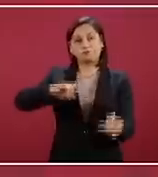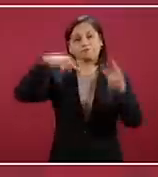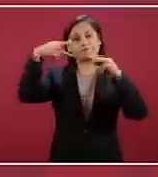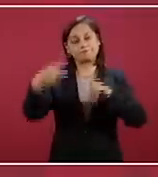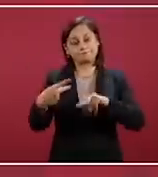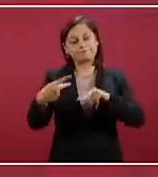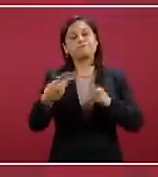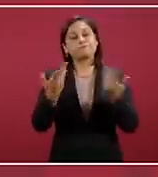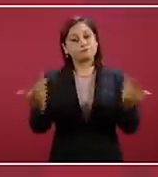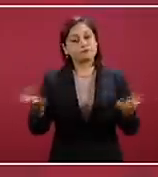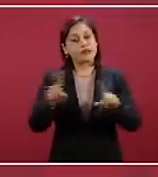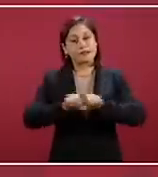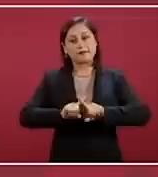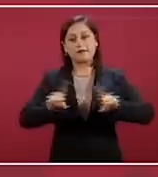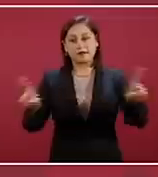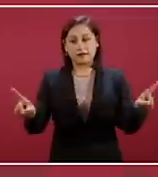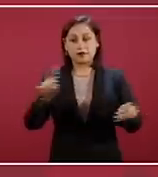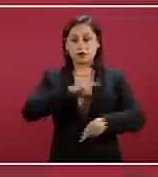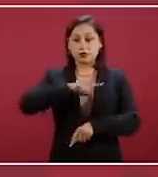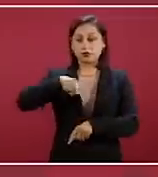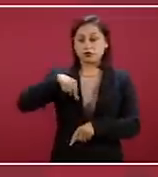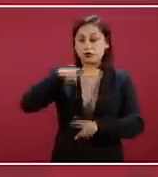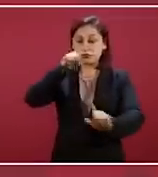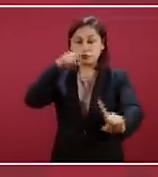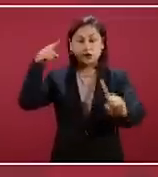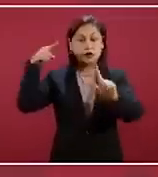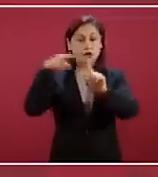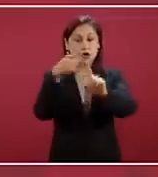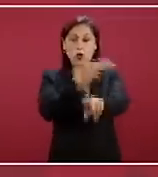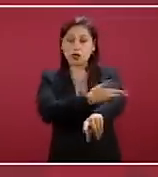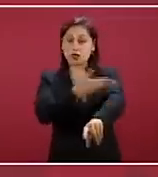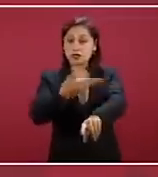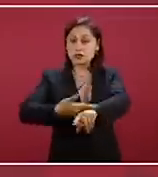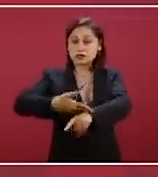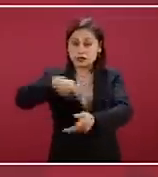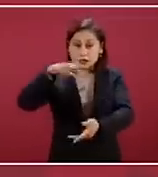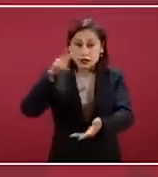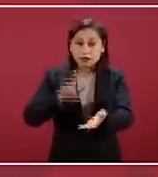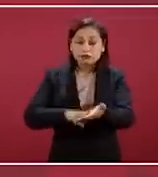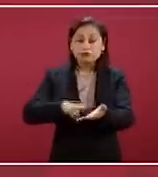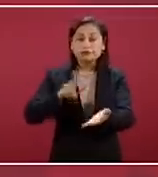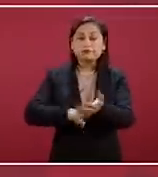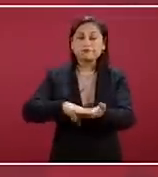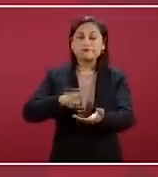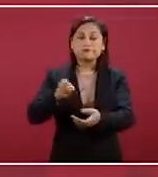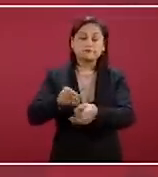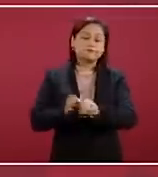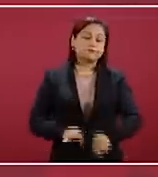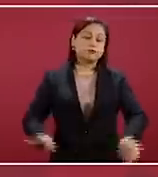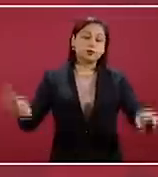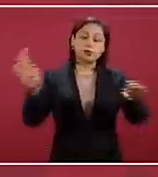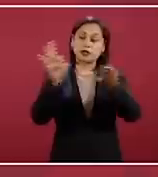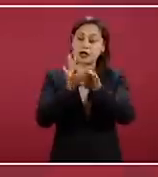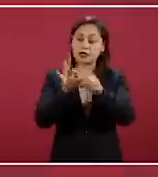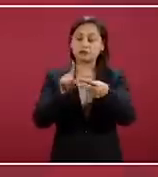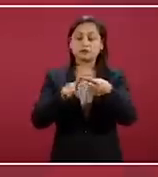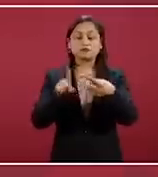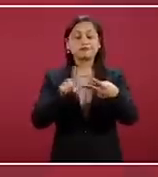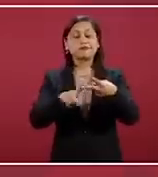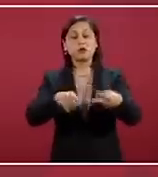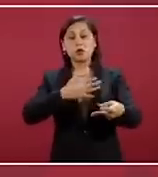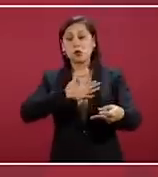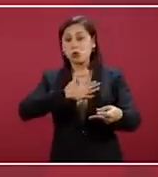Ahora, para nosotros la honestidad es fundamental, la justicia, la